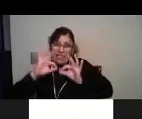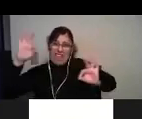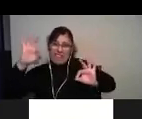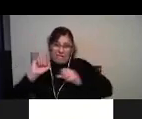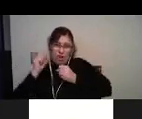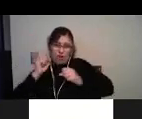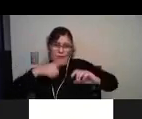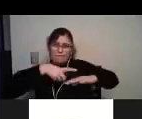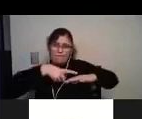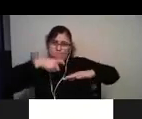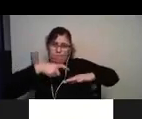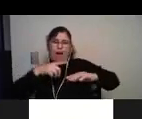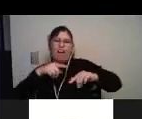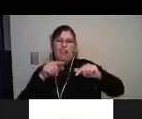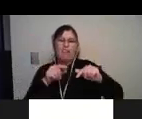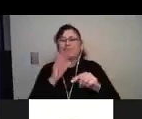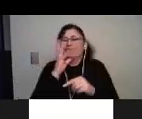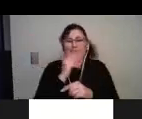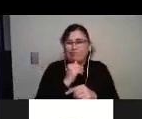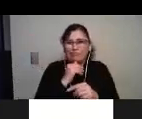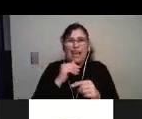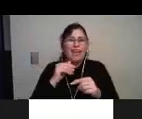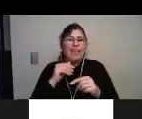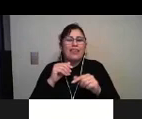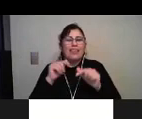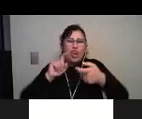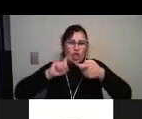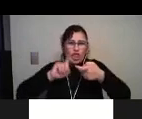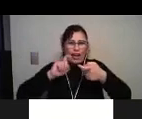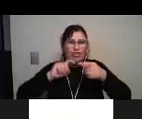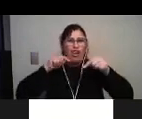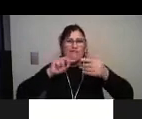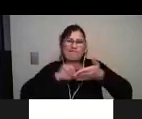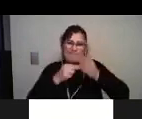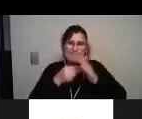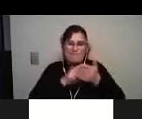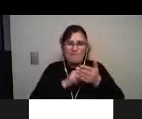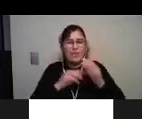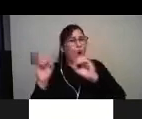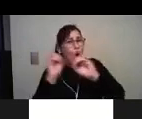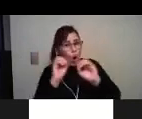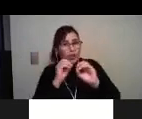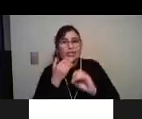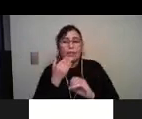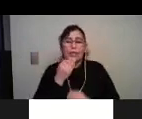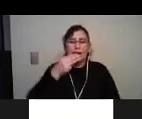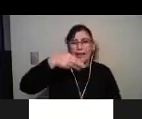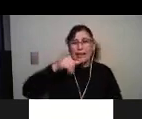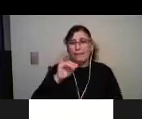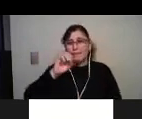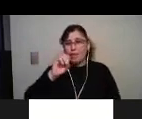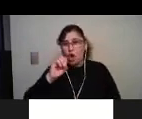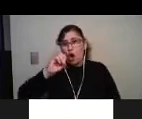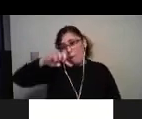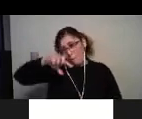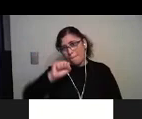estar la lesión a nivel de fibras musculares, específicamente lo que se conoce como miopatías, ¿ya? Que son un conjunto de